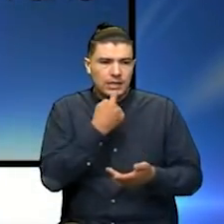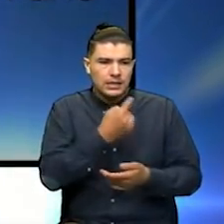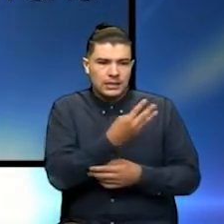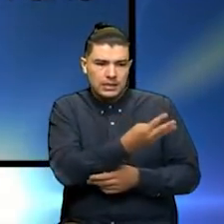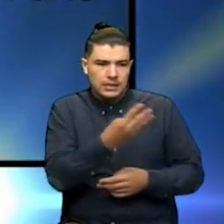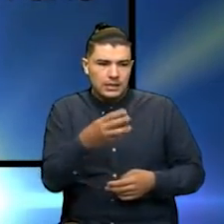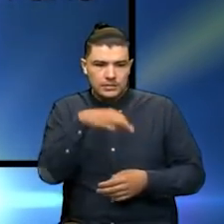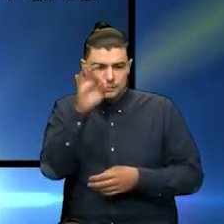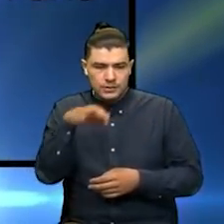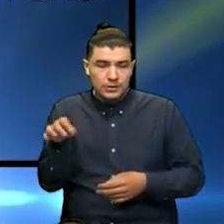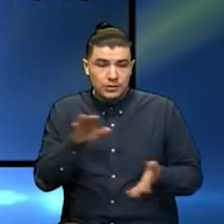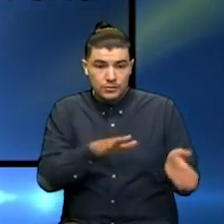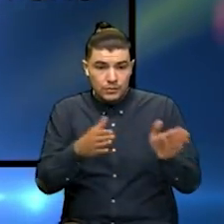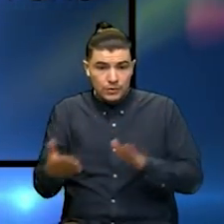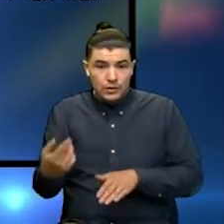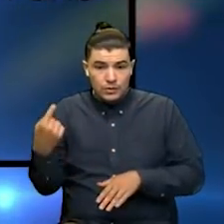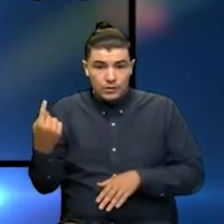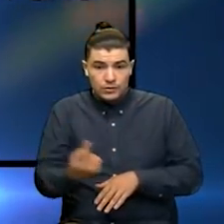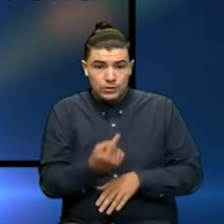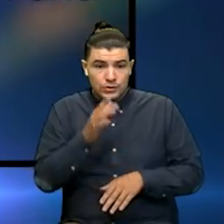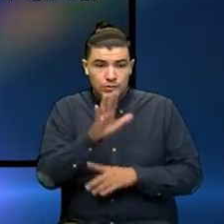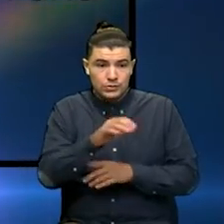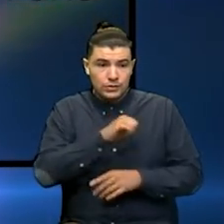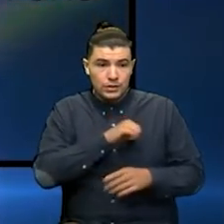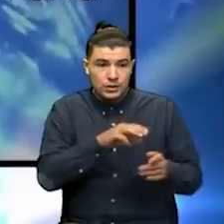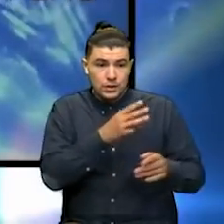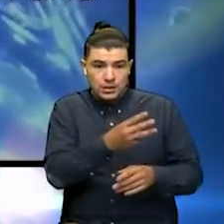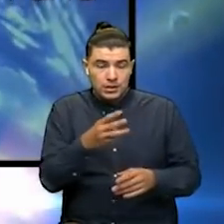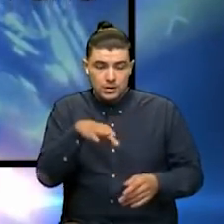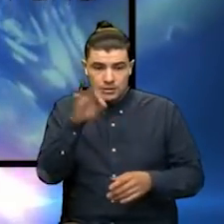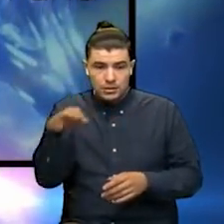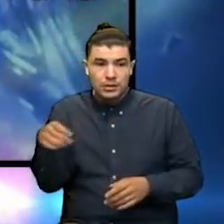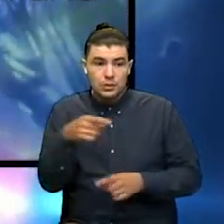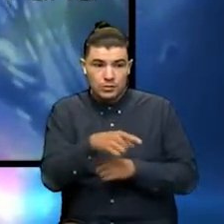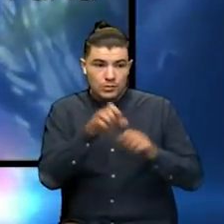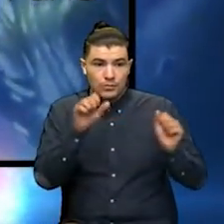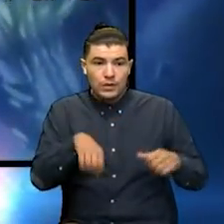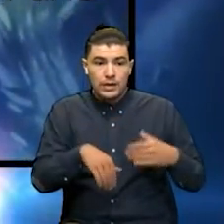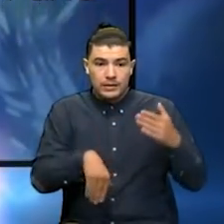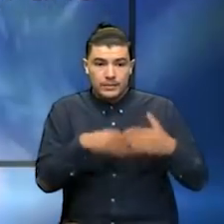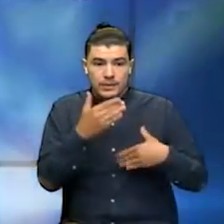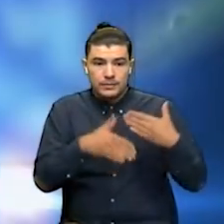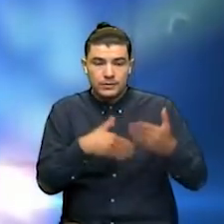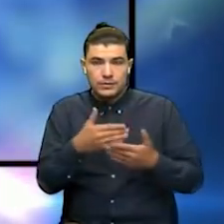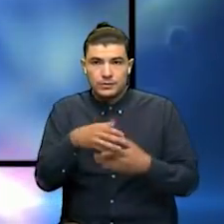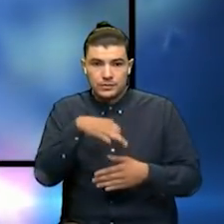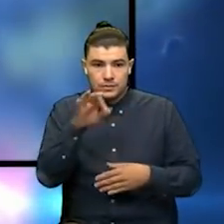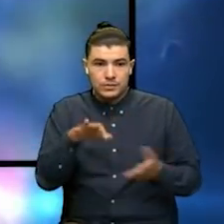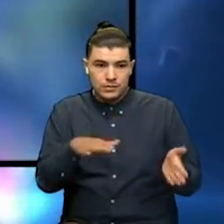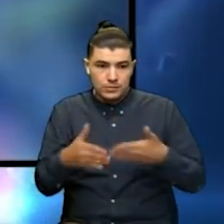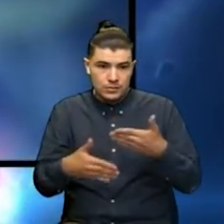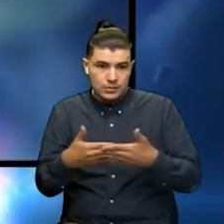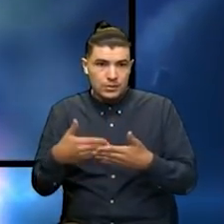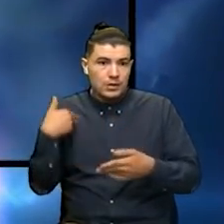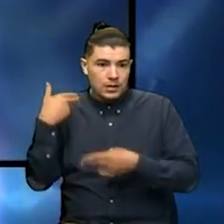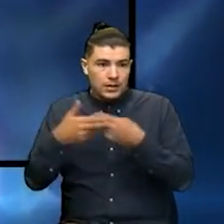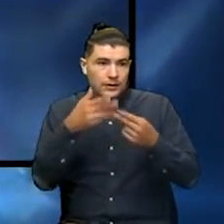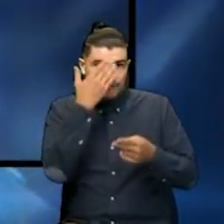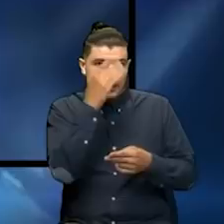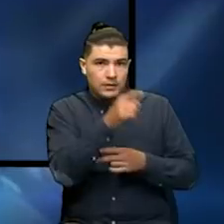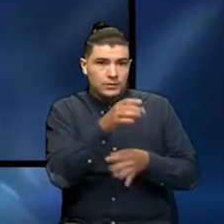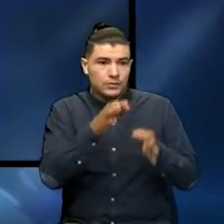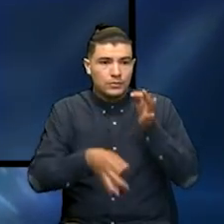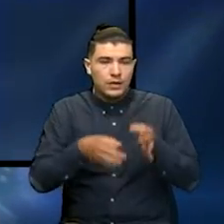33%, digamos, si murió solamente la que tenía el 33%, usted puede iniciar el proceso de sucesión y ante un juez y